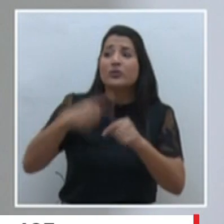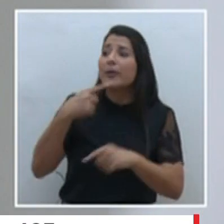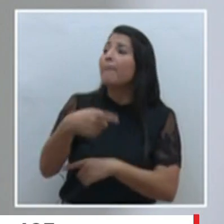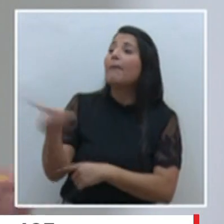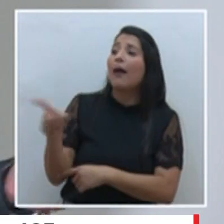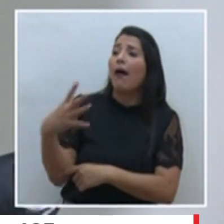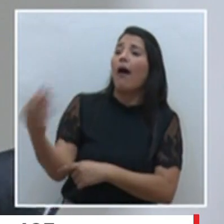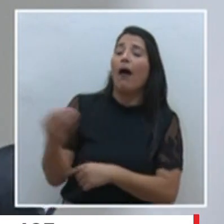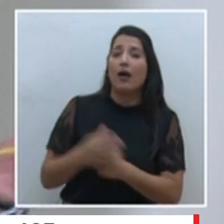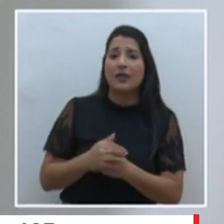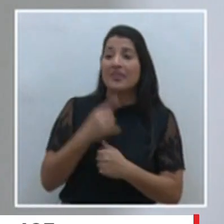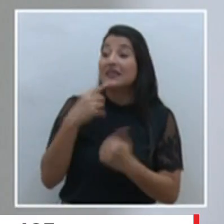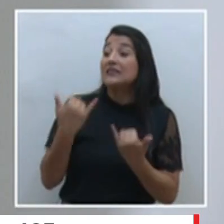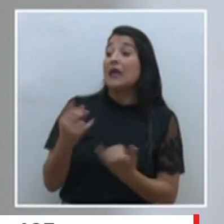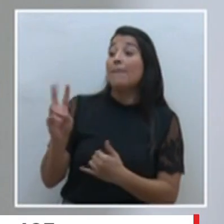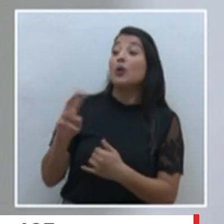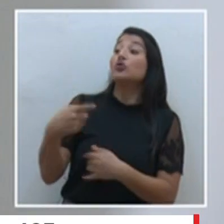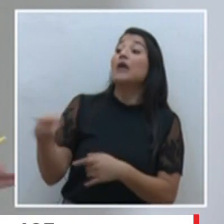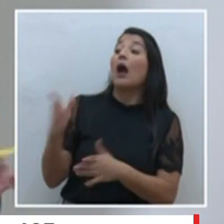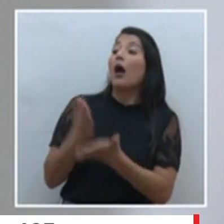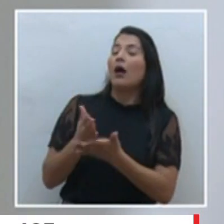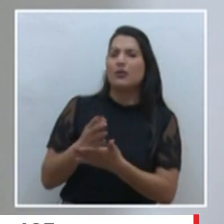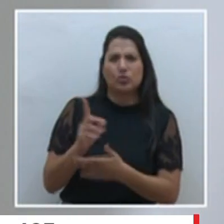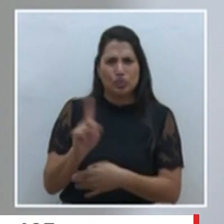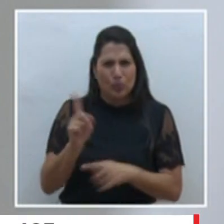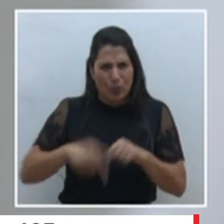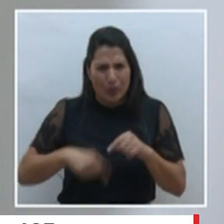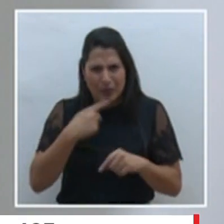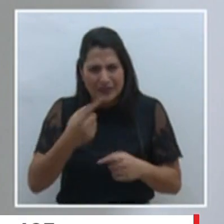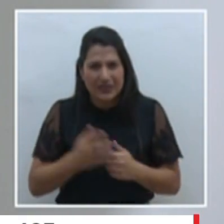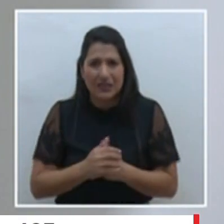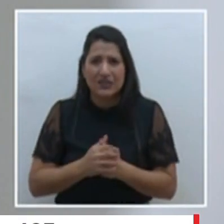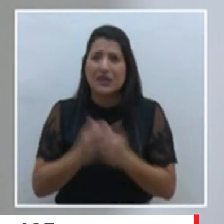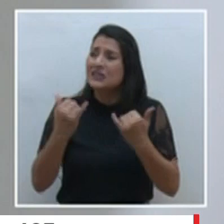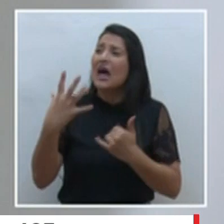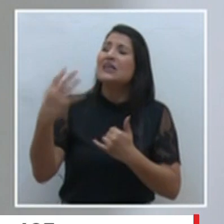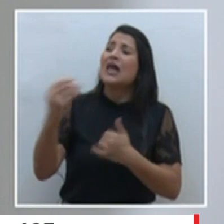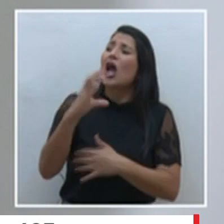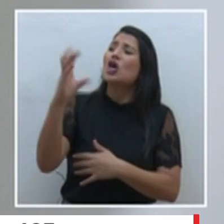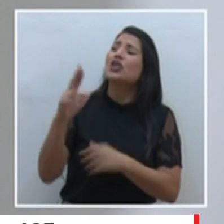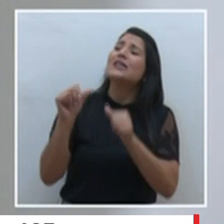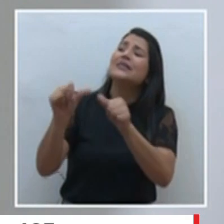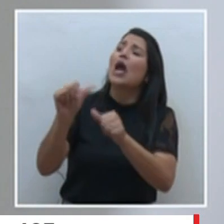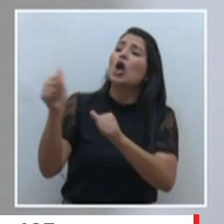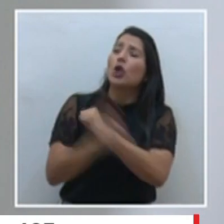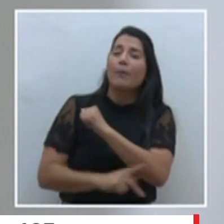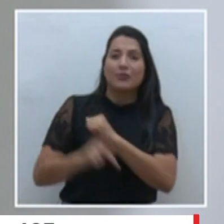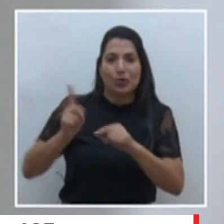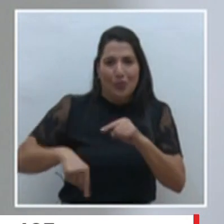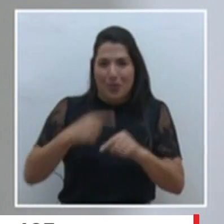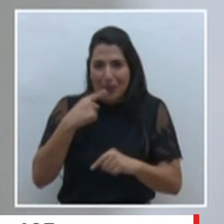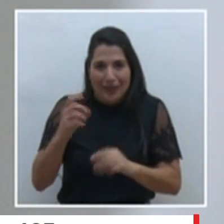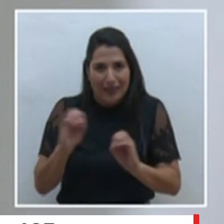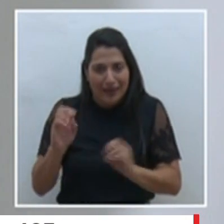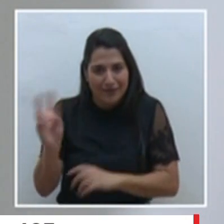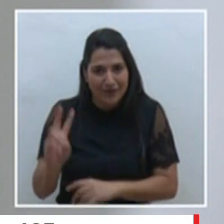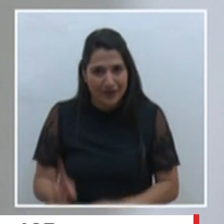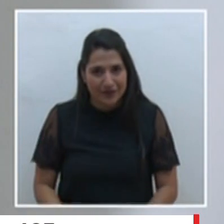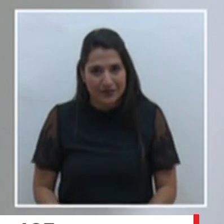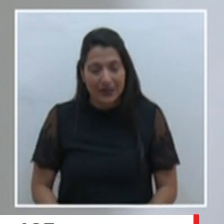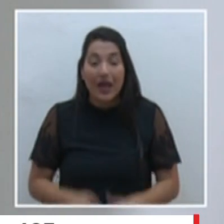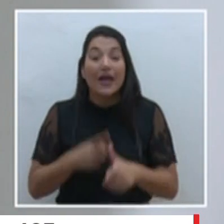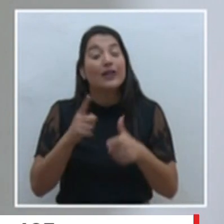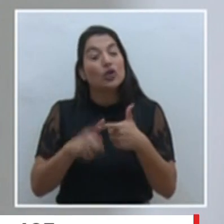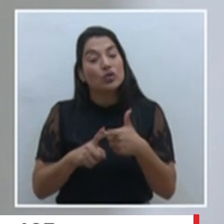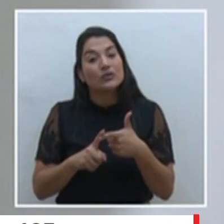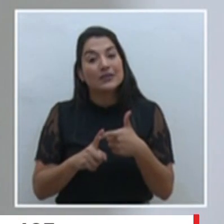podemos decir al virus ya, o sea, aquí en Costa Rica, deje a Costa Rica absolutamente y siga en otras partes del mundo, no podemos hacerlo. Así que en realidad ese